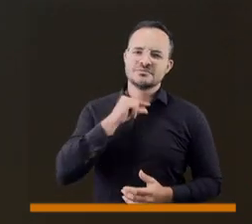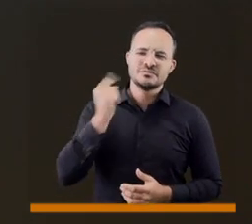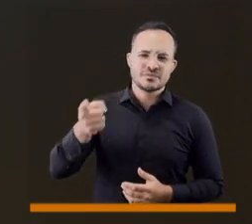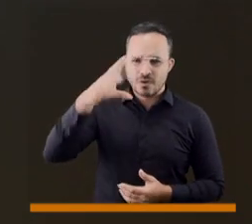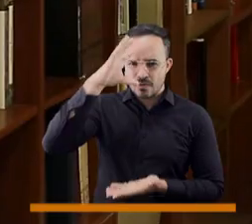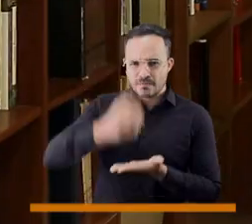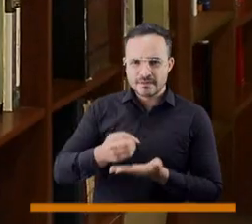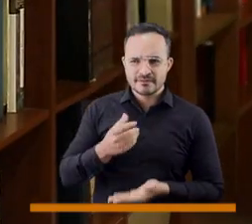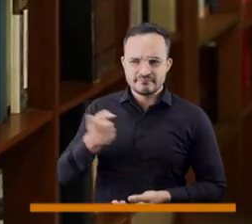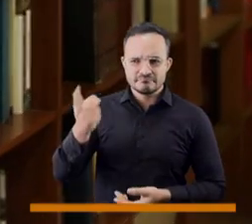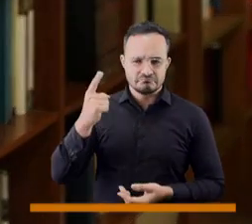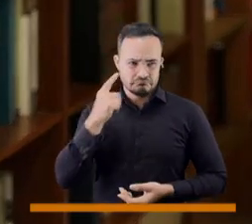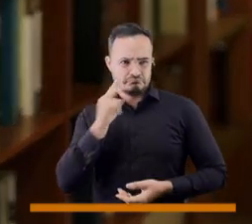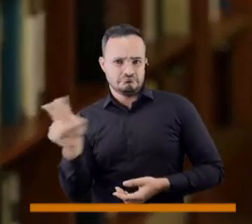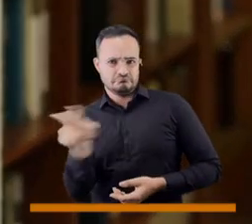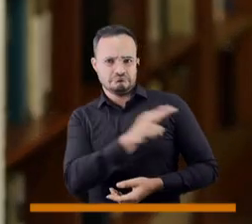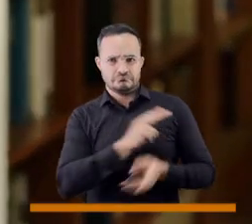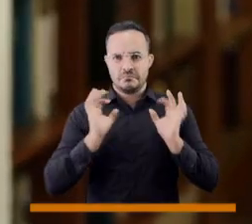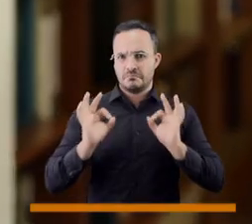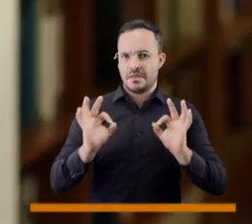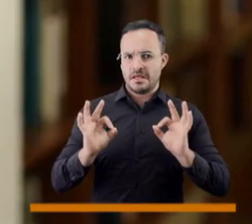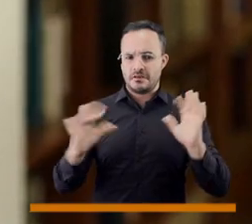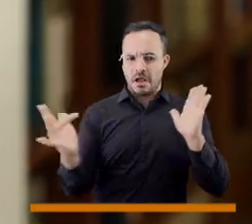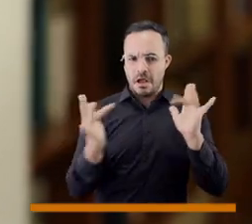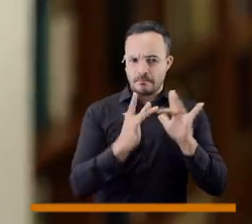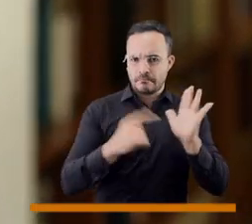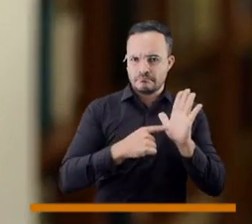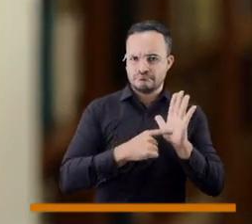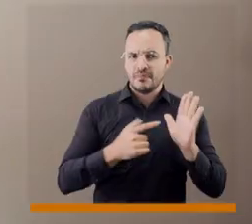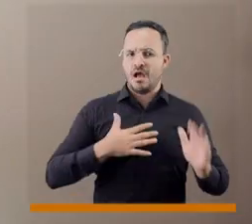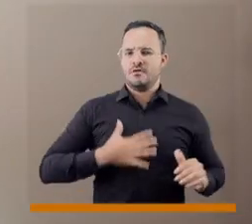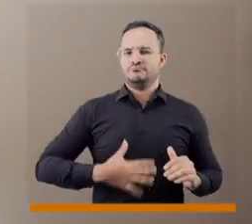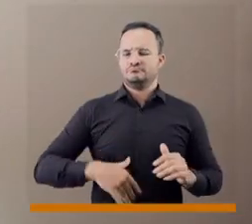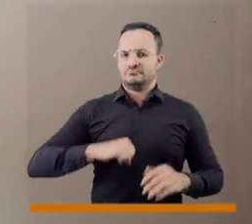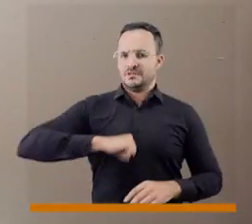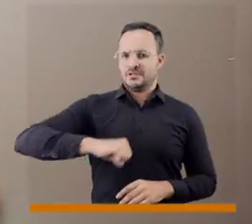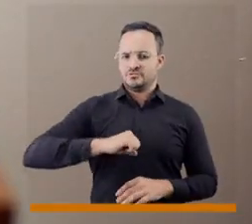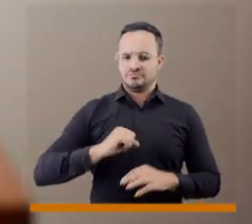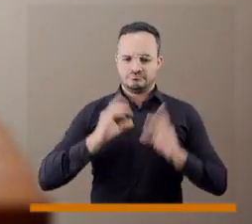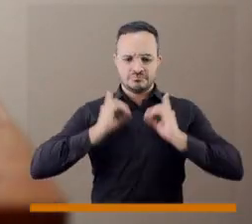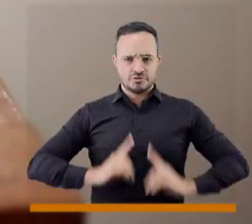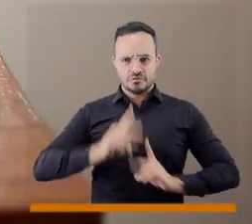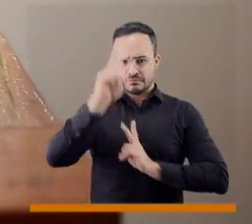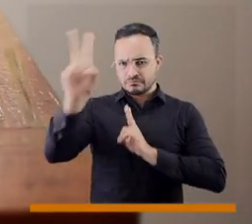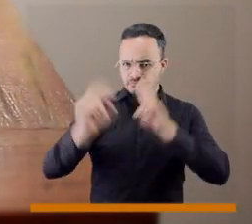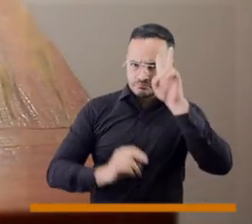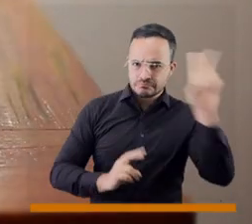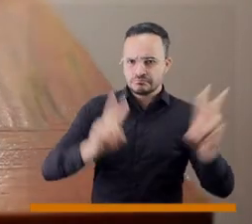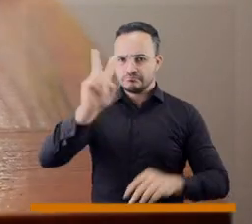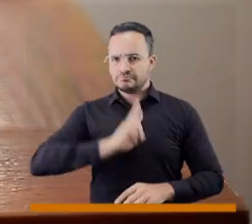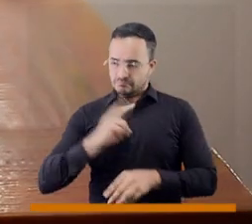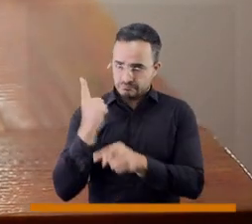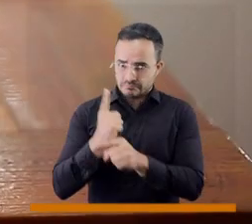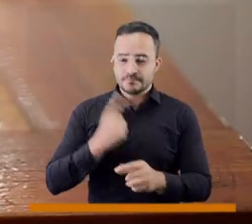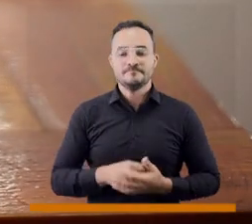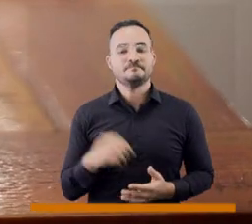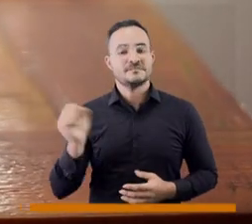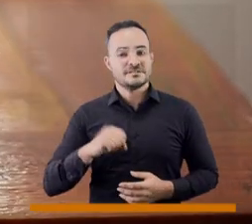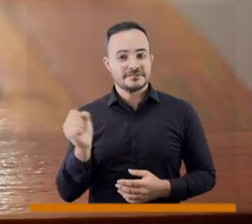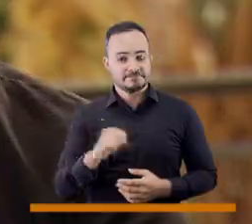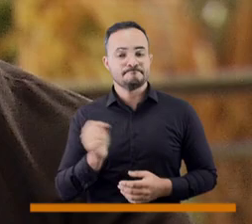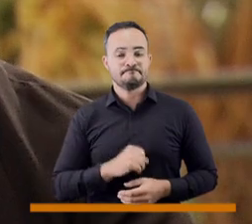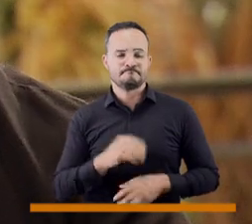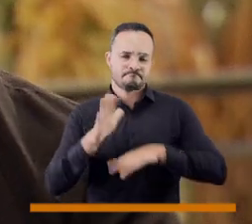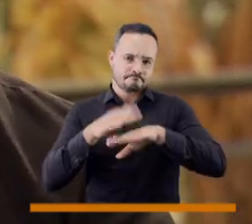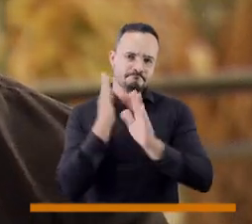está en este momento brindando las garantías o que existen en nuestro país para ejercer la libertad religiosa? Sí, Catherine y concejal, la